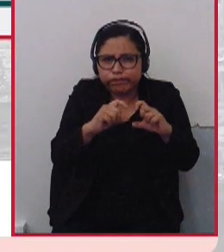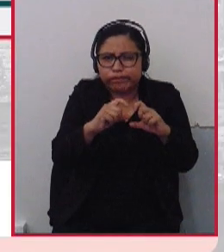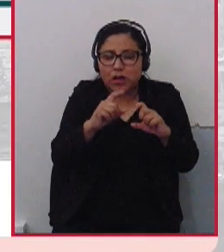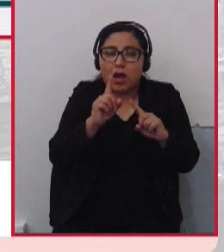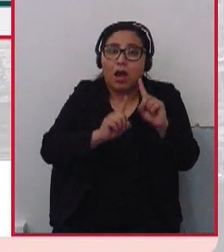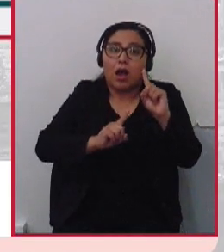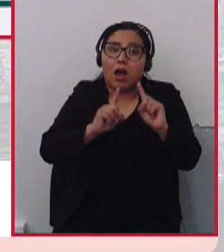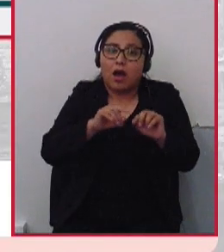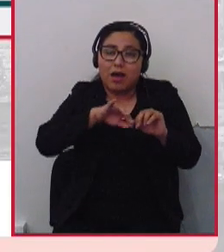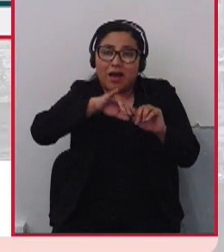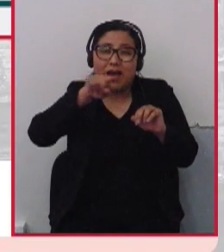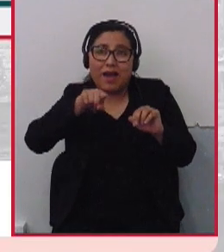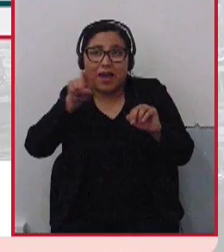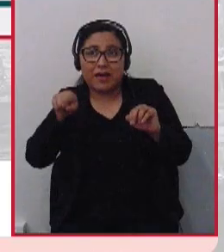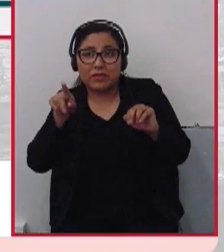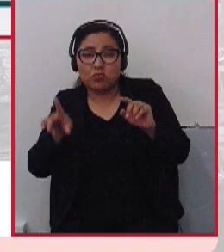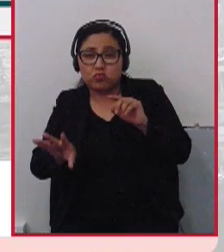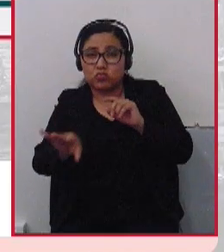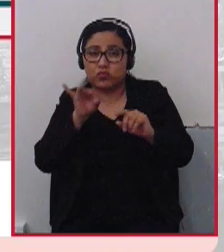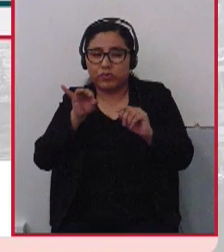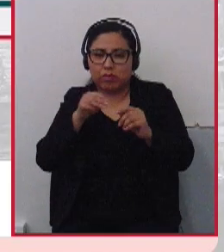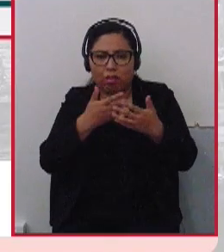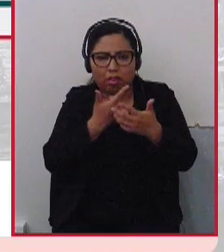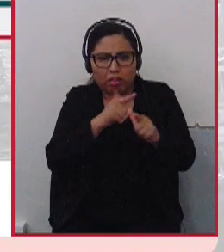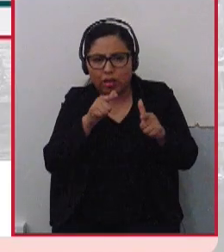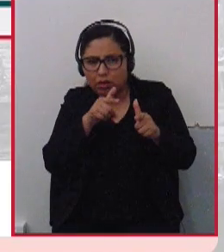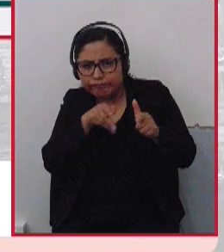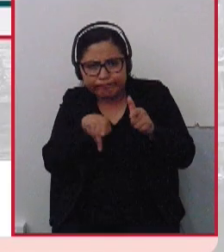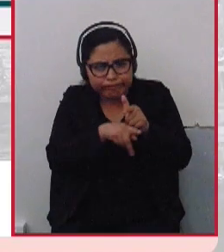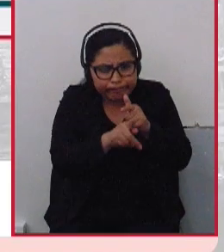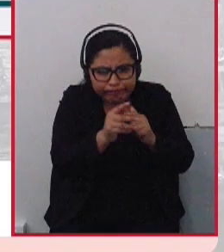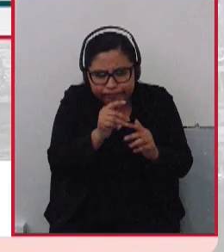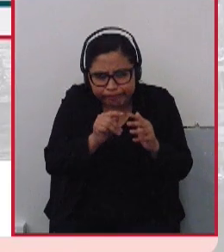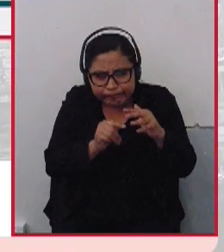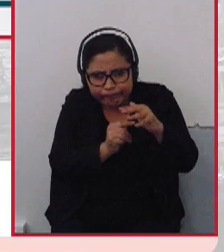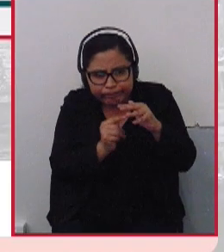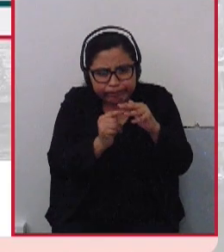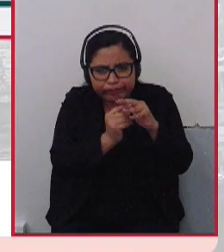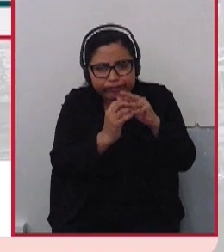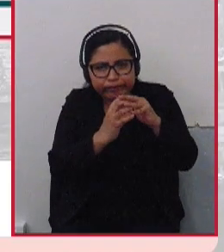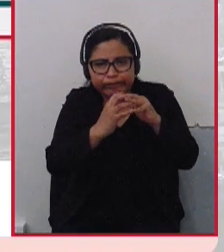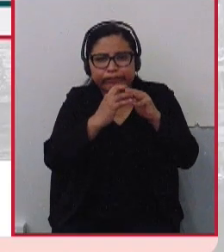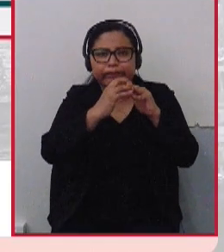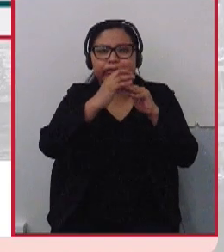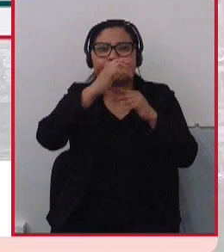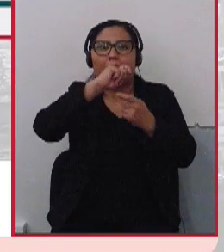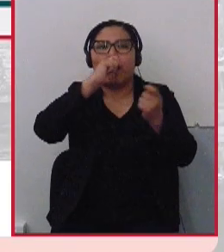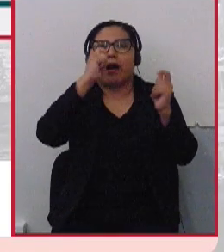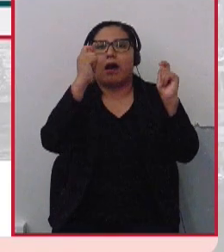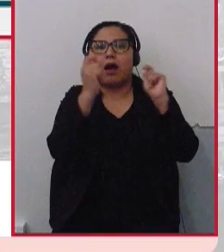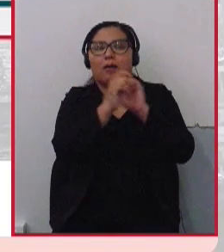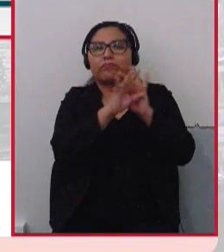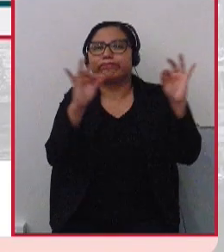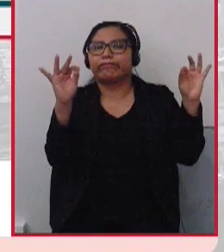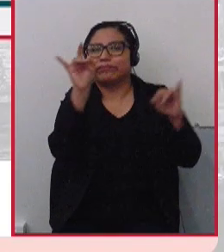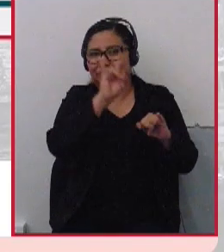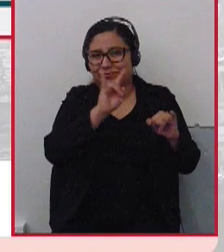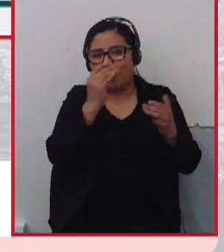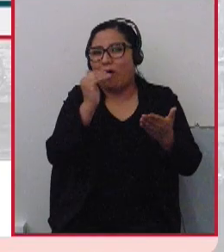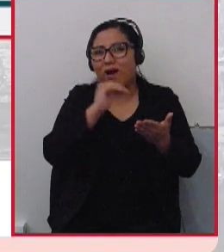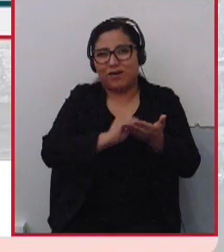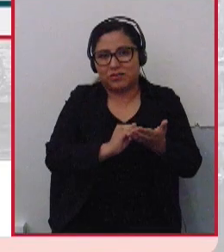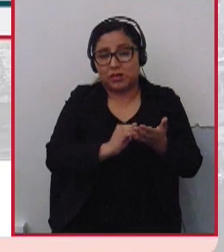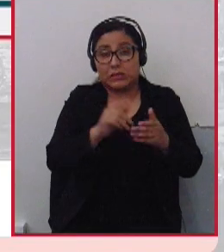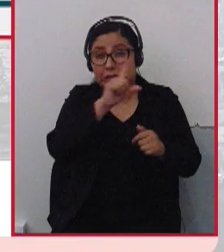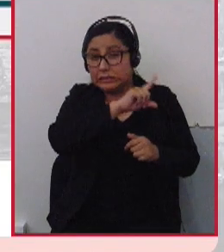en algún momento encuentren un área liberada pueda tener la oportunidad de poder ser recuperada. No